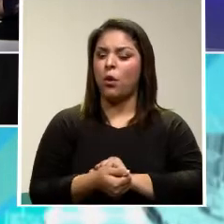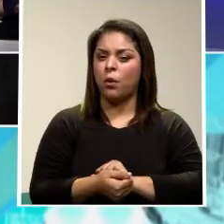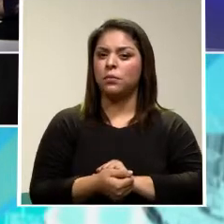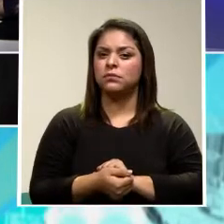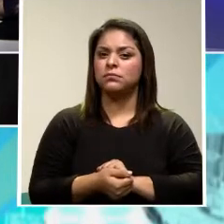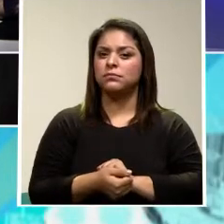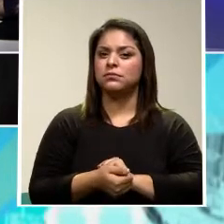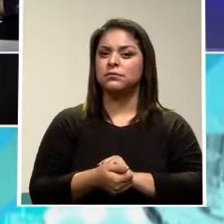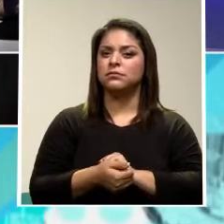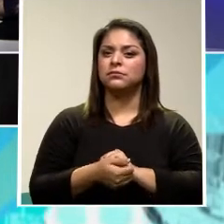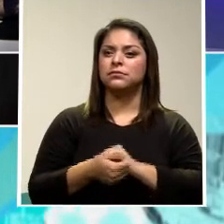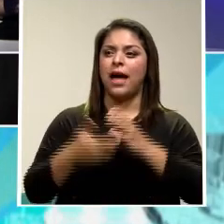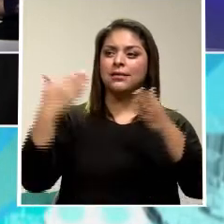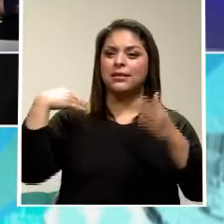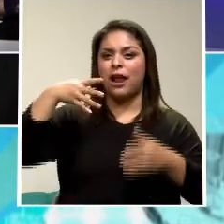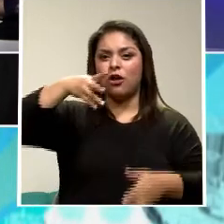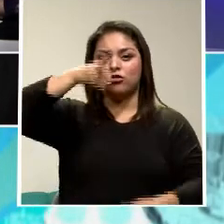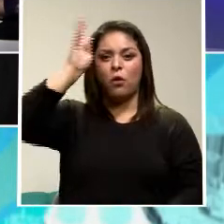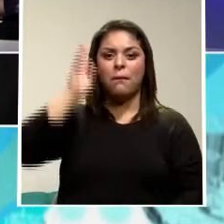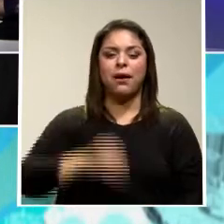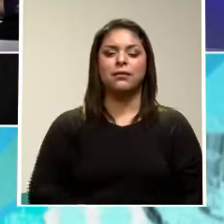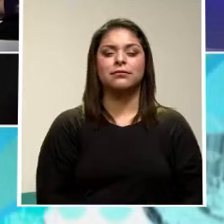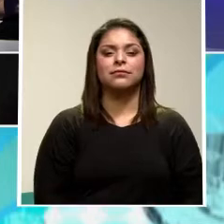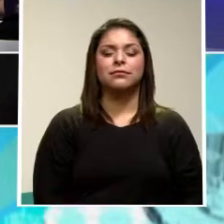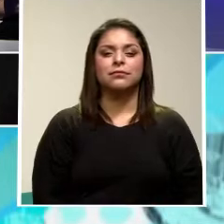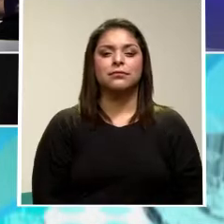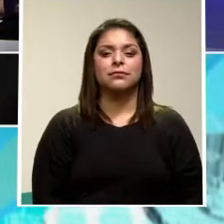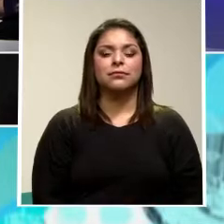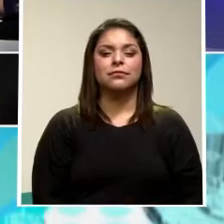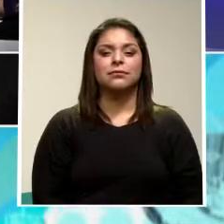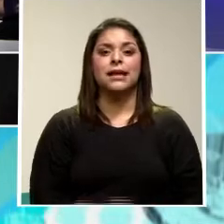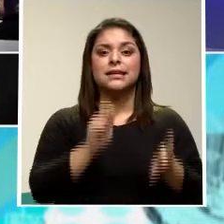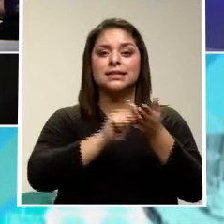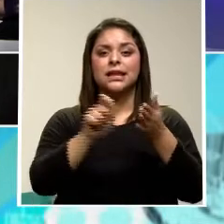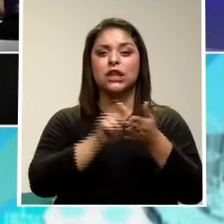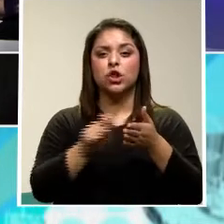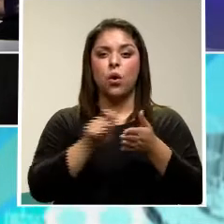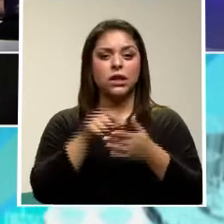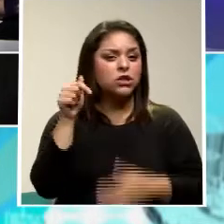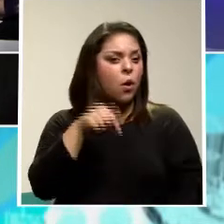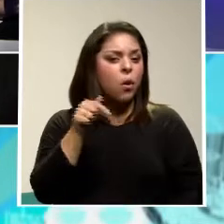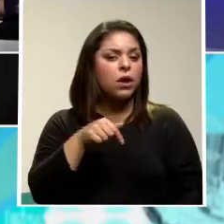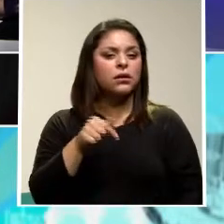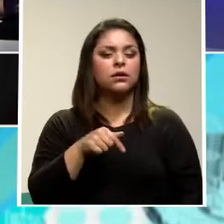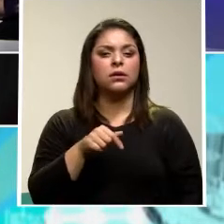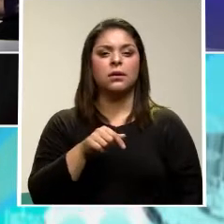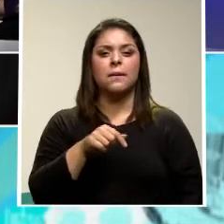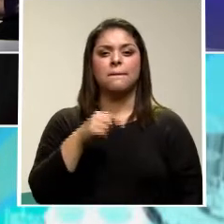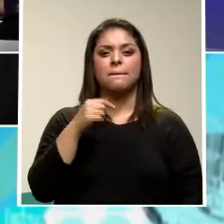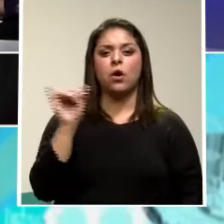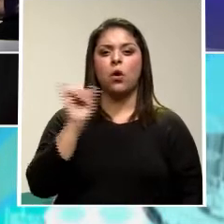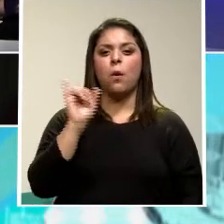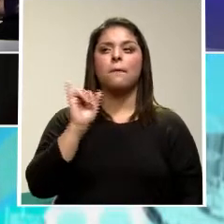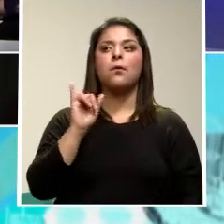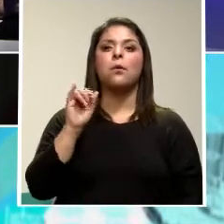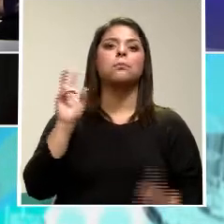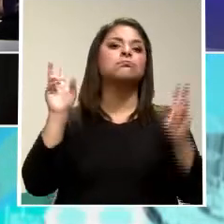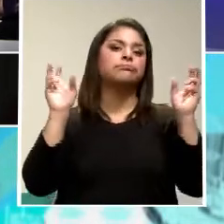broma. Los escritores hoy son más bien animales